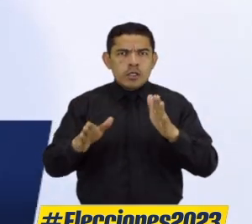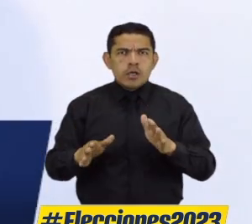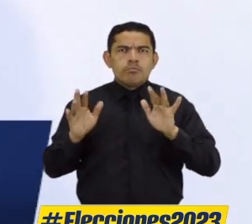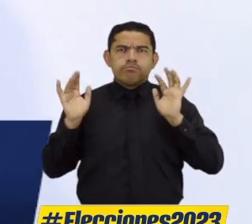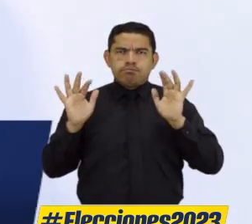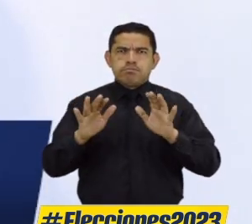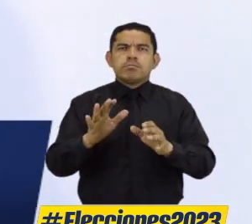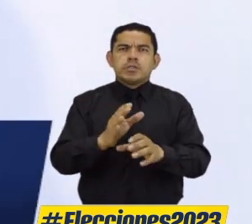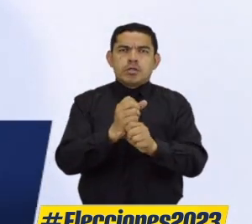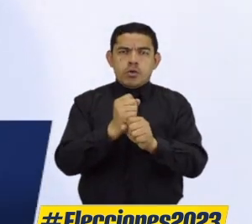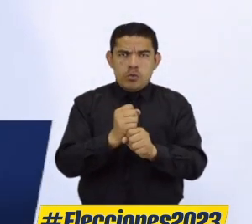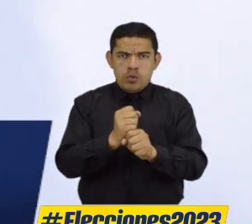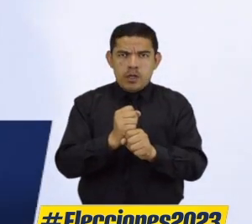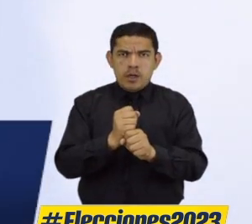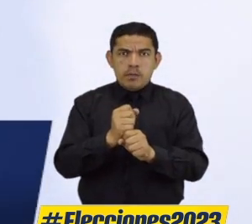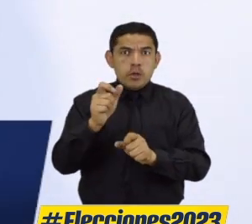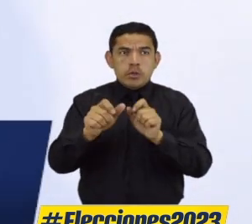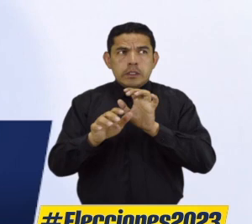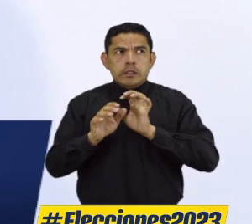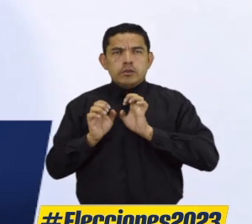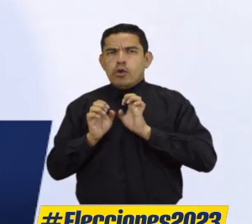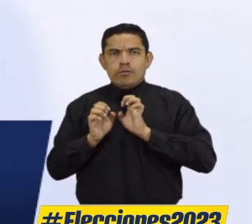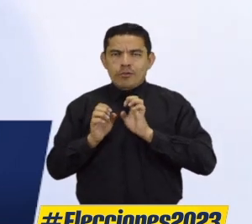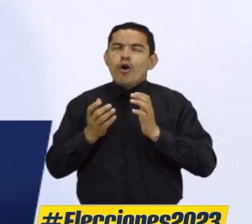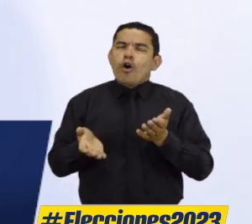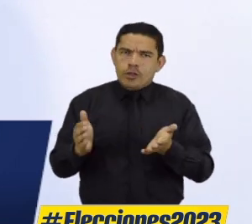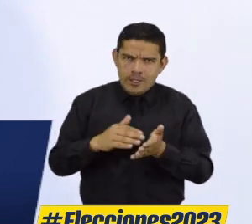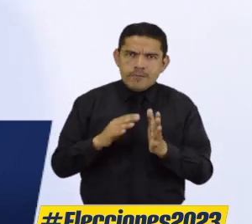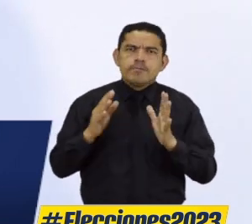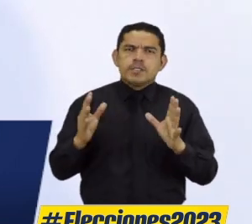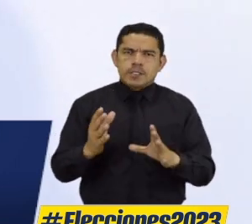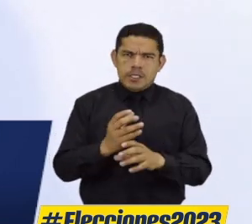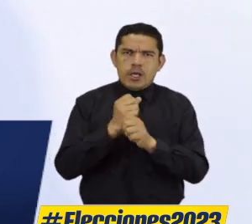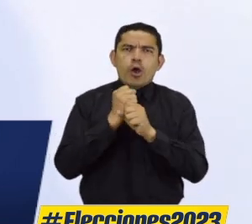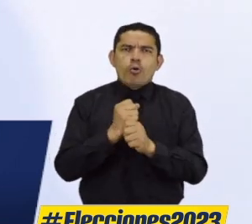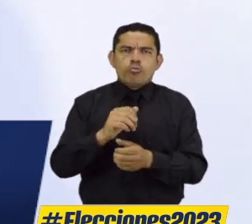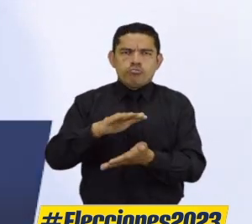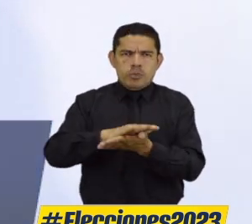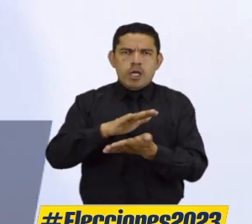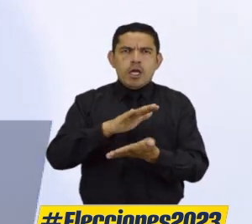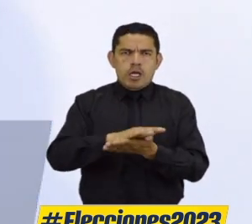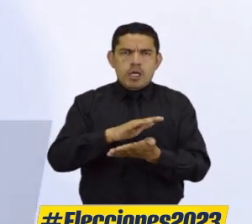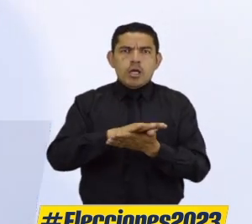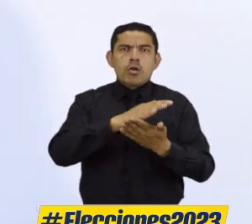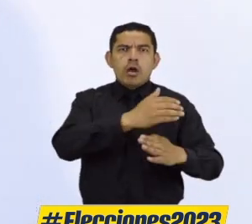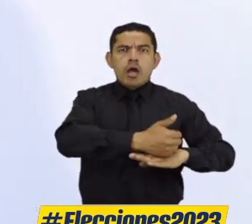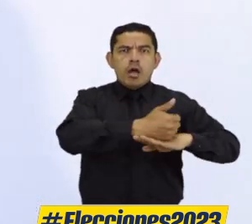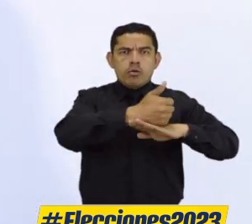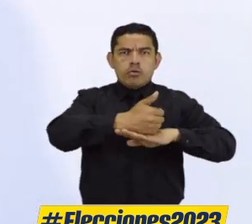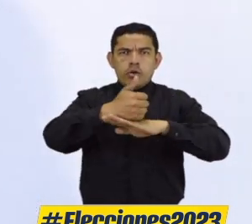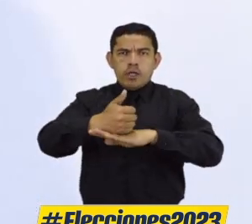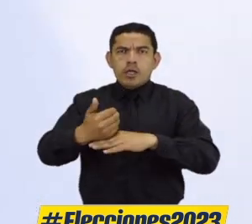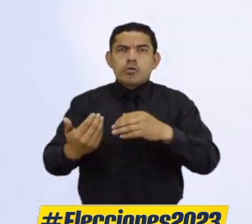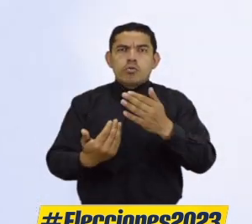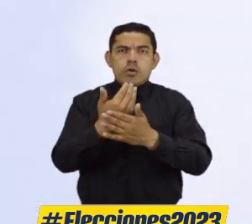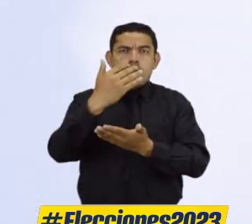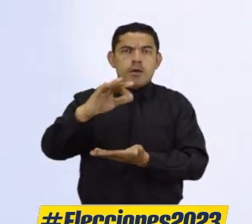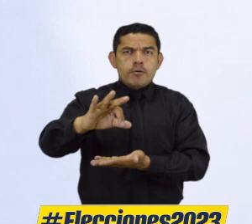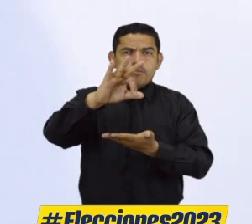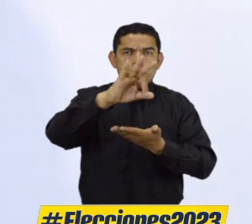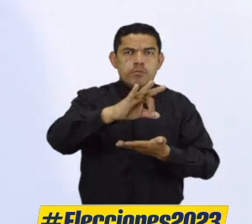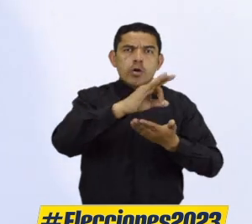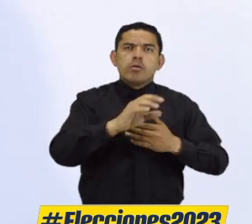ausentismo, nosotros ahora lo vamos a volver a replicar y de esa manera garantizamos que las autoridades electas tengan